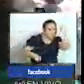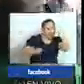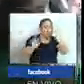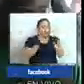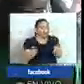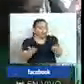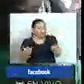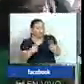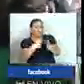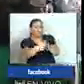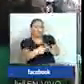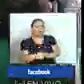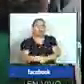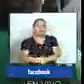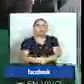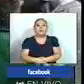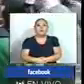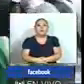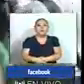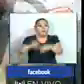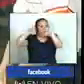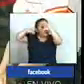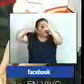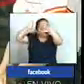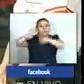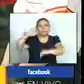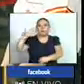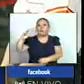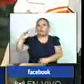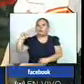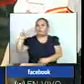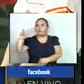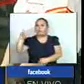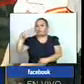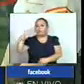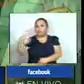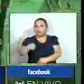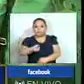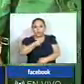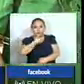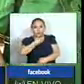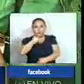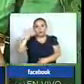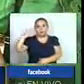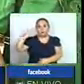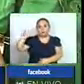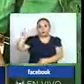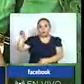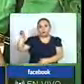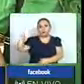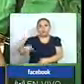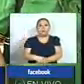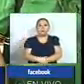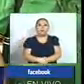sobre las acusaciones. Con imágenes de Ricardo Tobar, un reporte de Luis Alberto López.